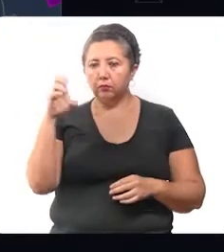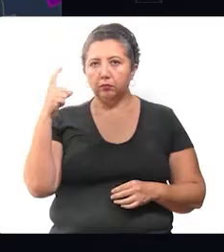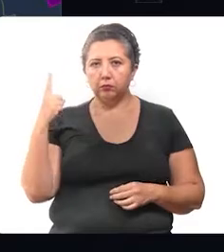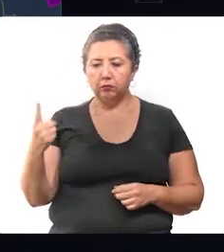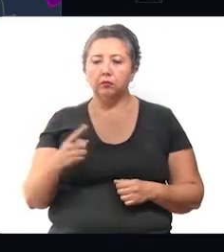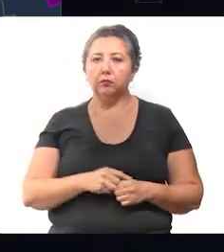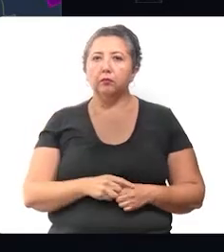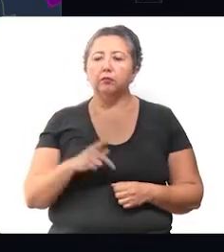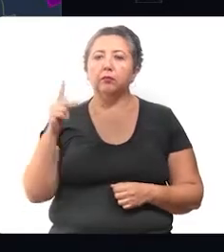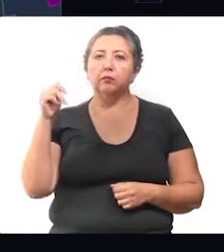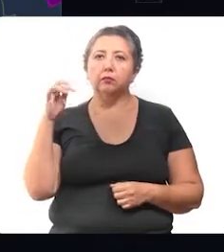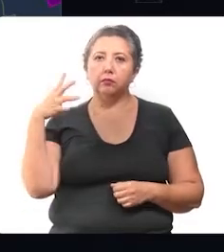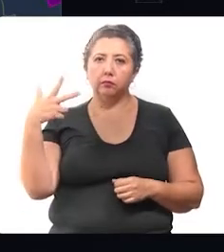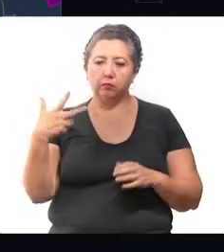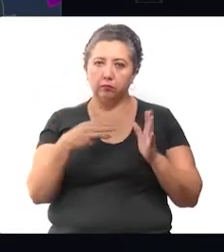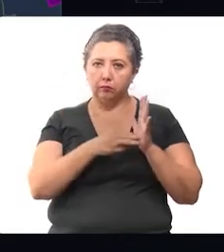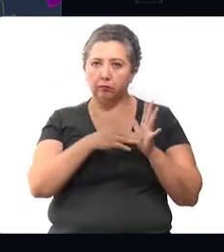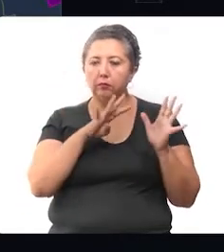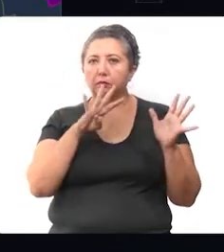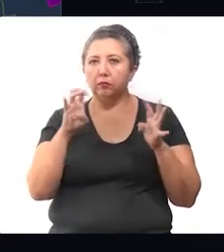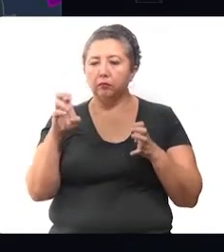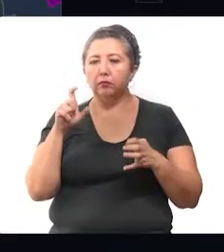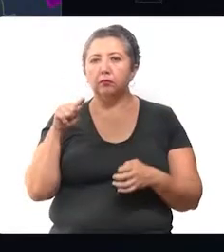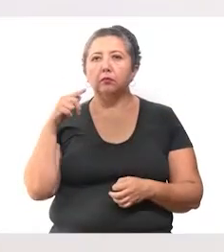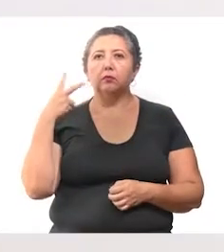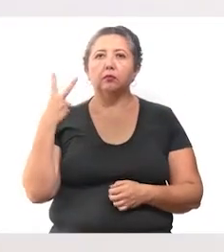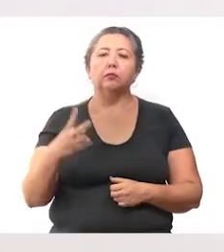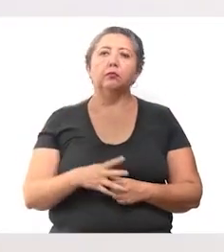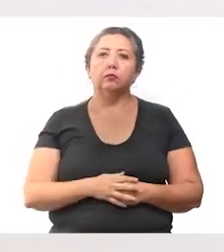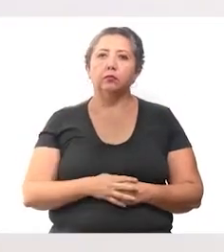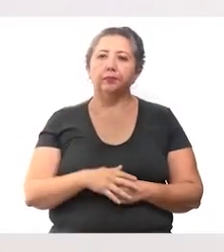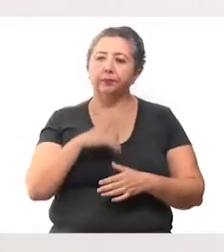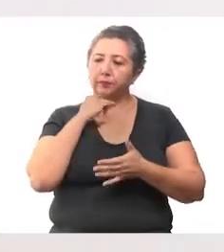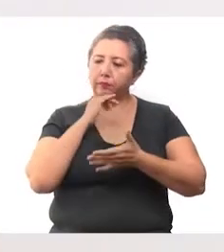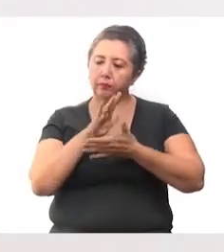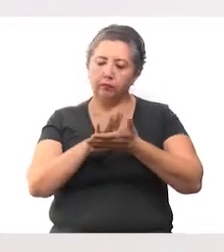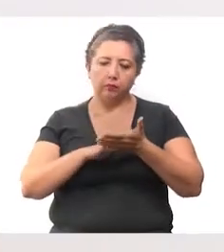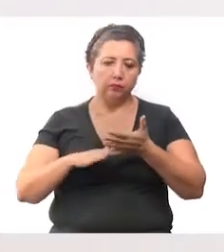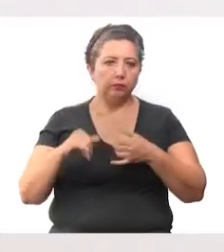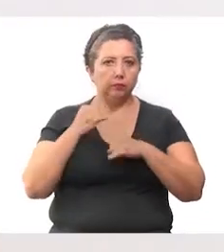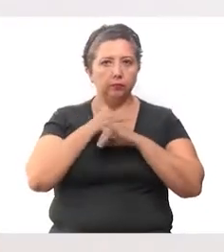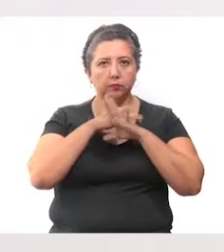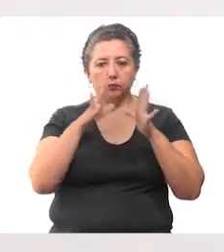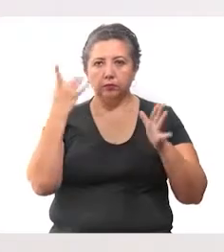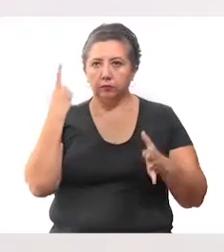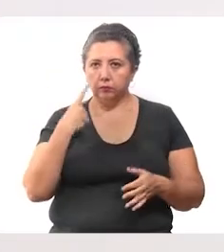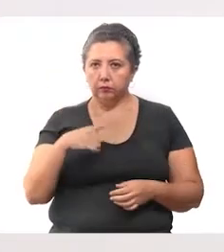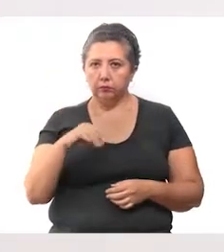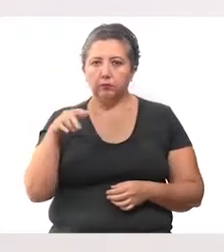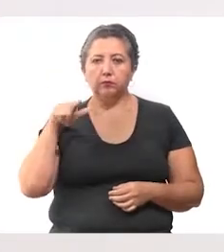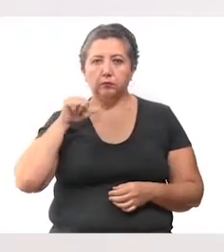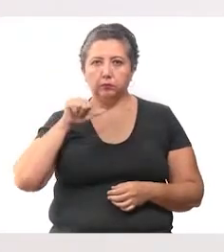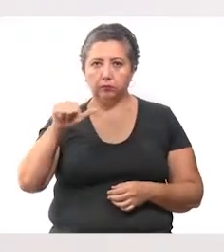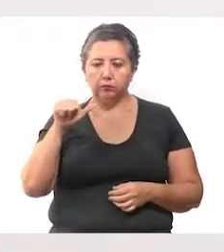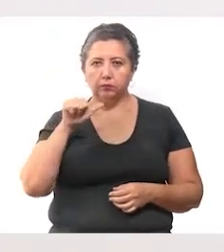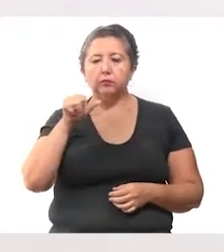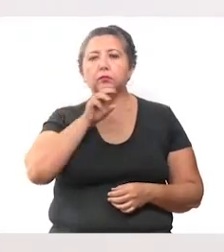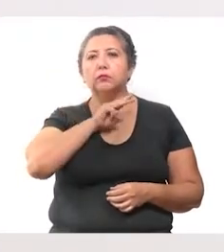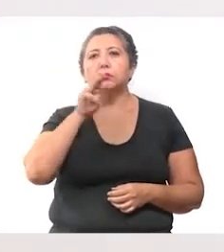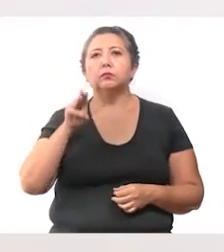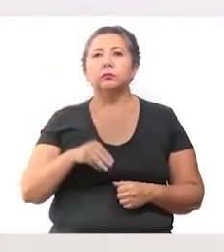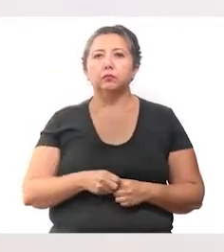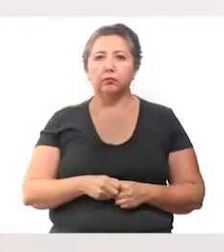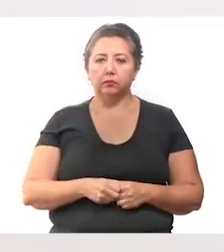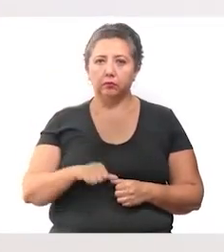5.501, y en la zona poniente 8.972. Lamentablemente en este parte médico informamos de 16